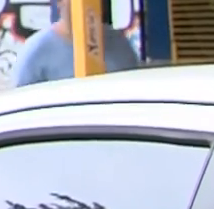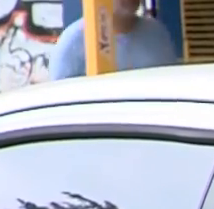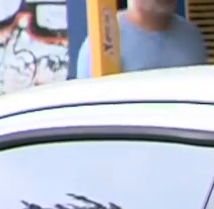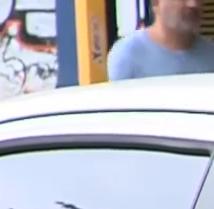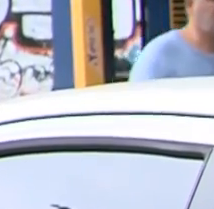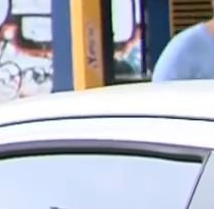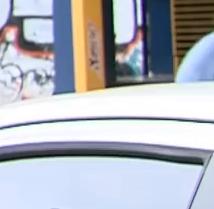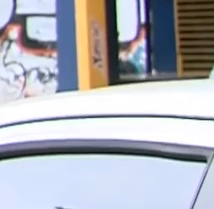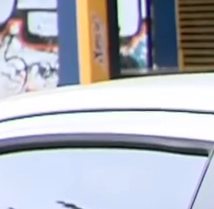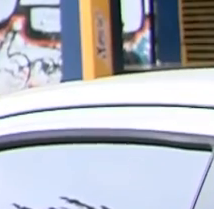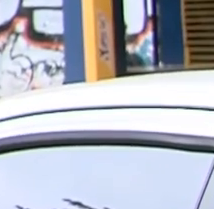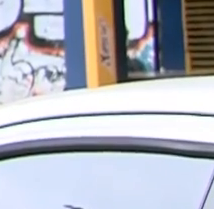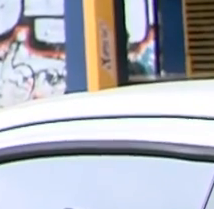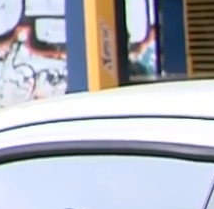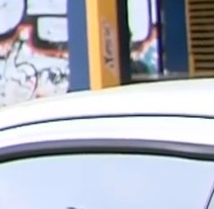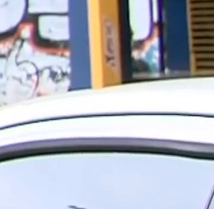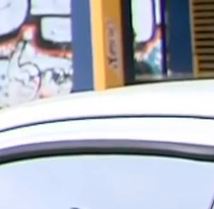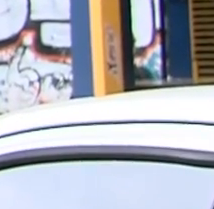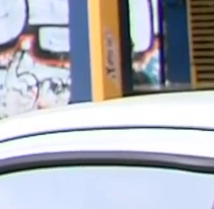normal